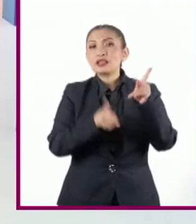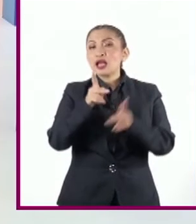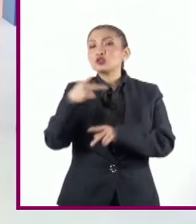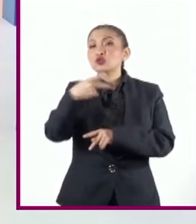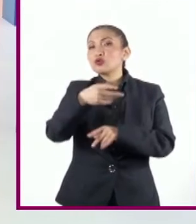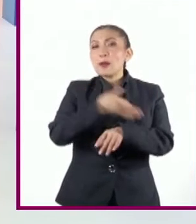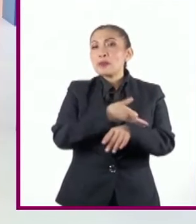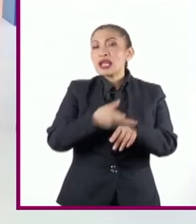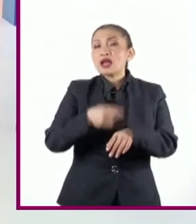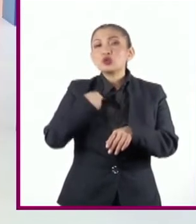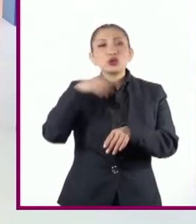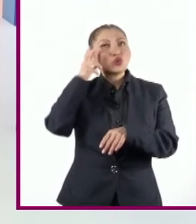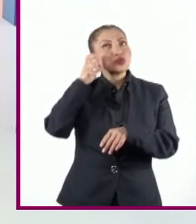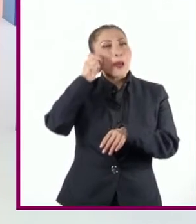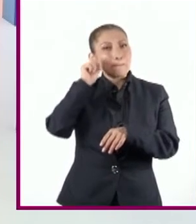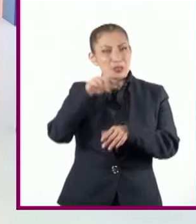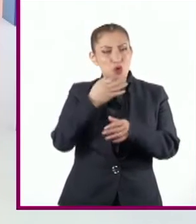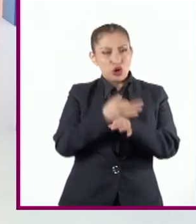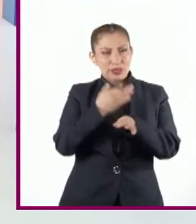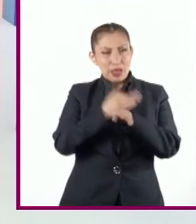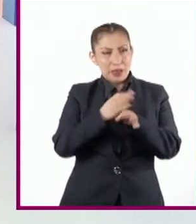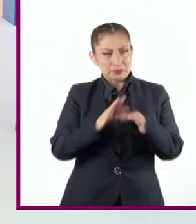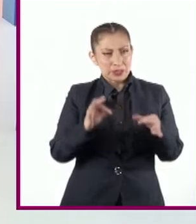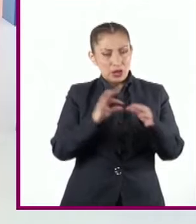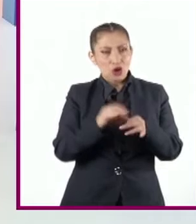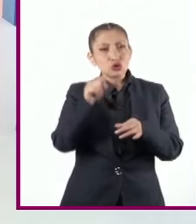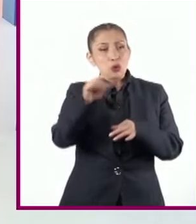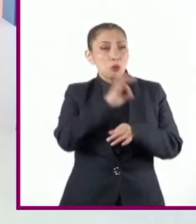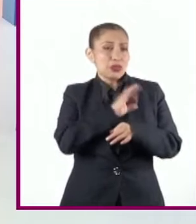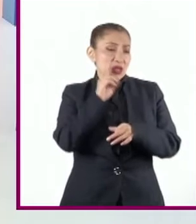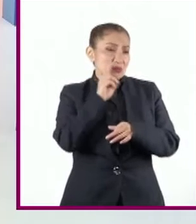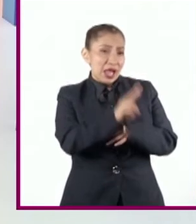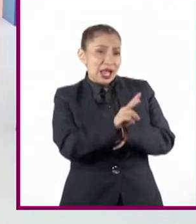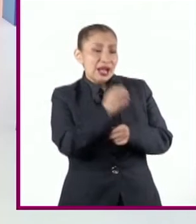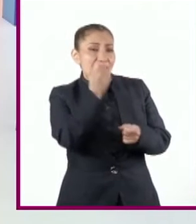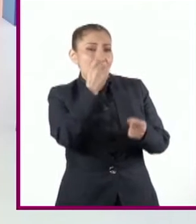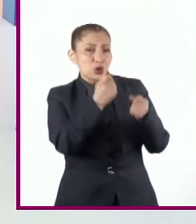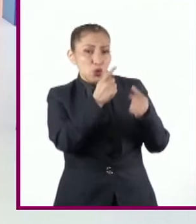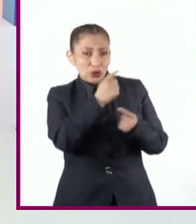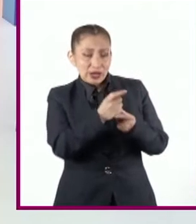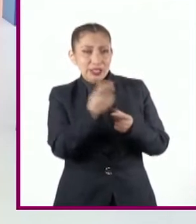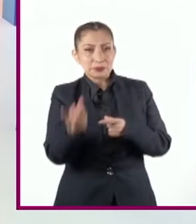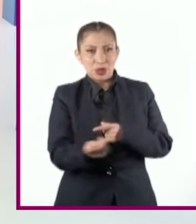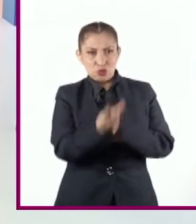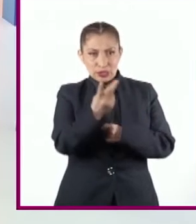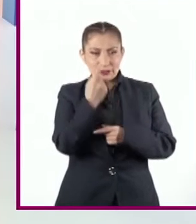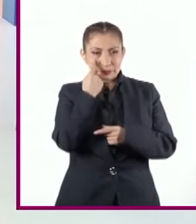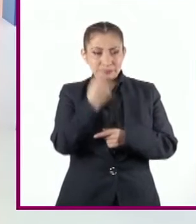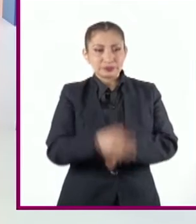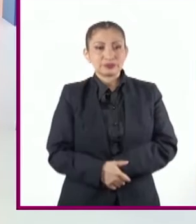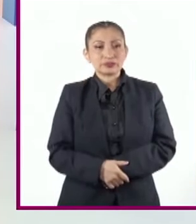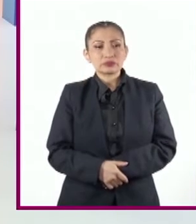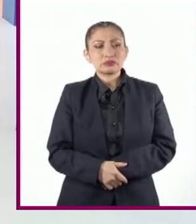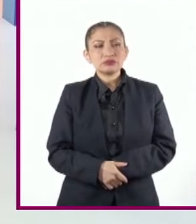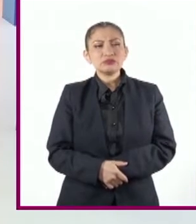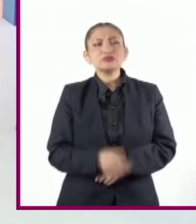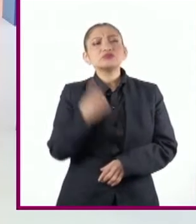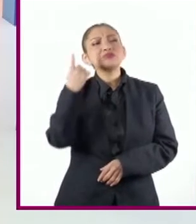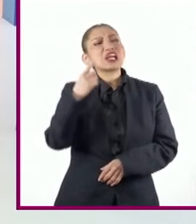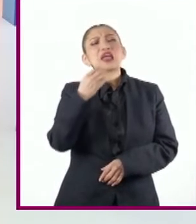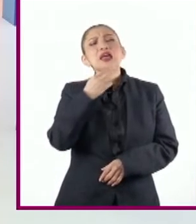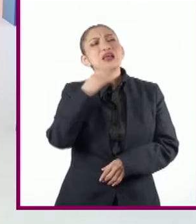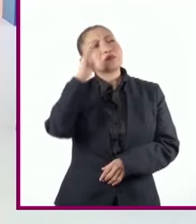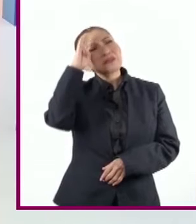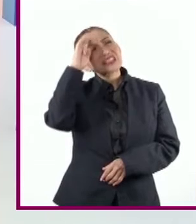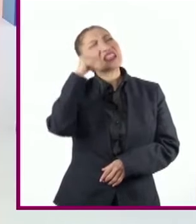familiares lo que escucharon de la lectura. Pueden guiarse con algunas de las siguientes preguntas. ¿Para qué piensan que sirve